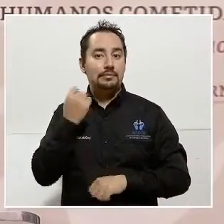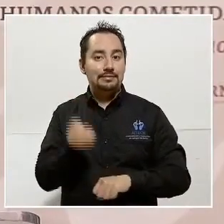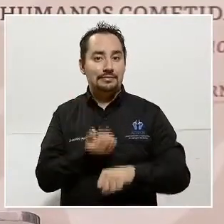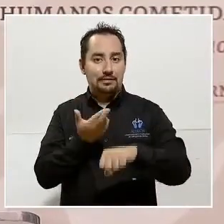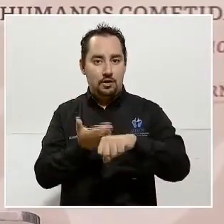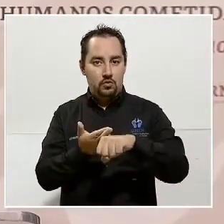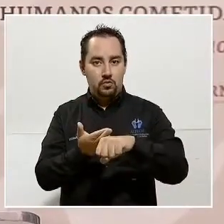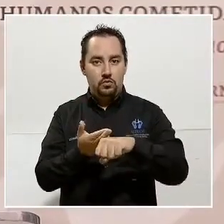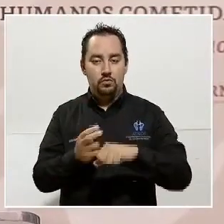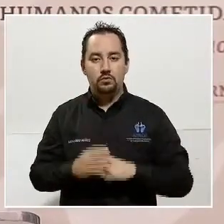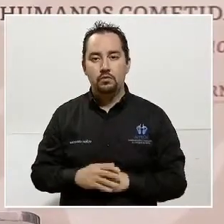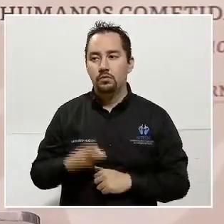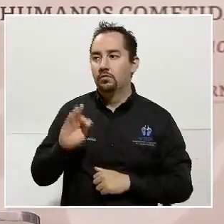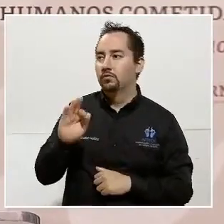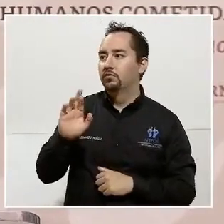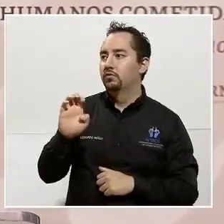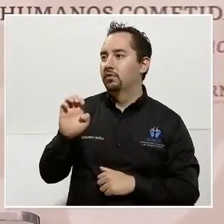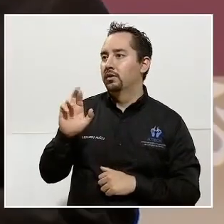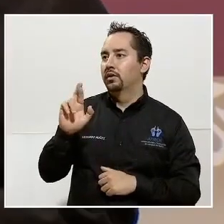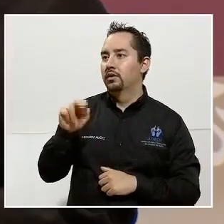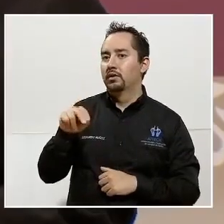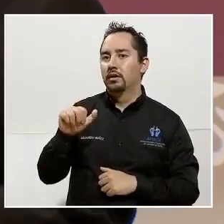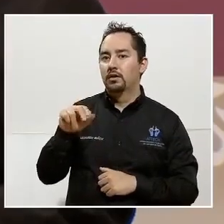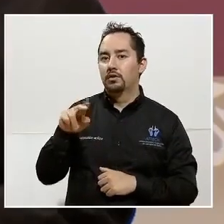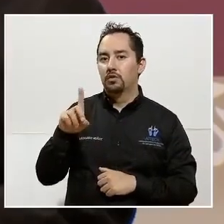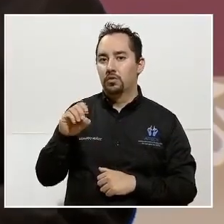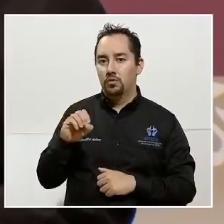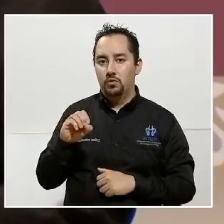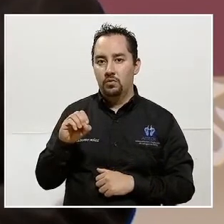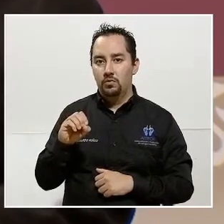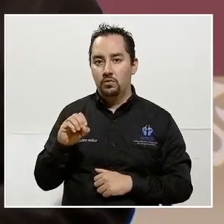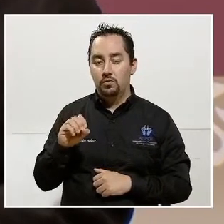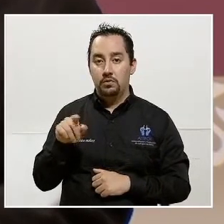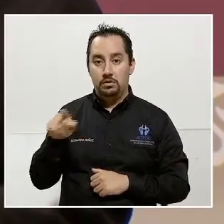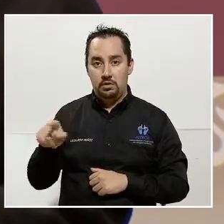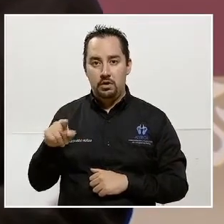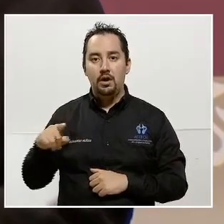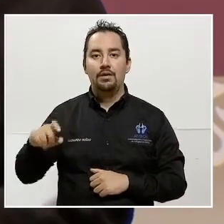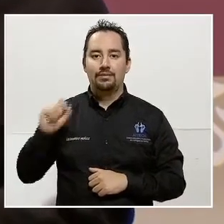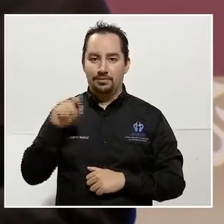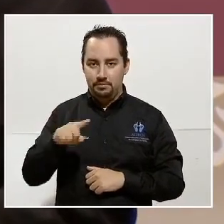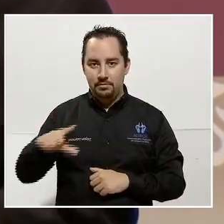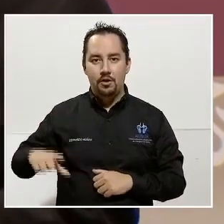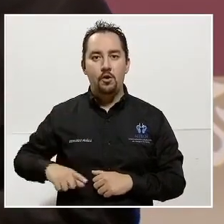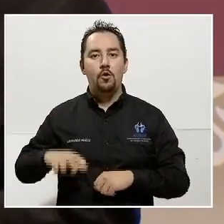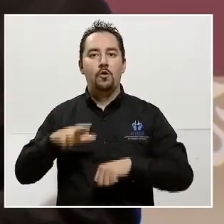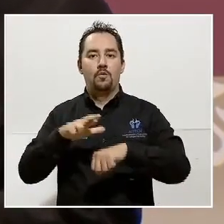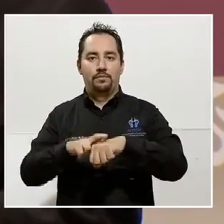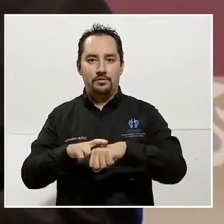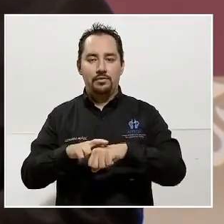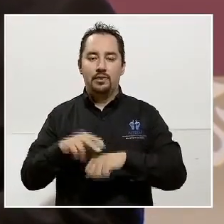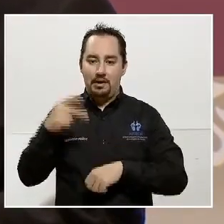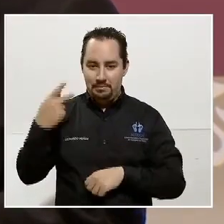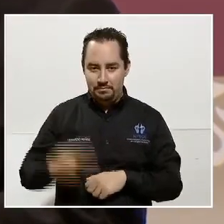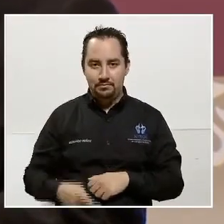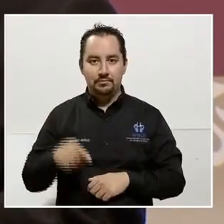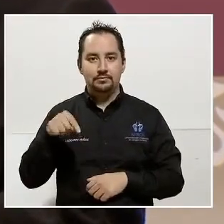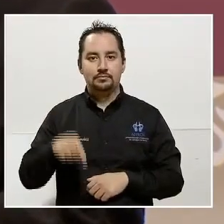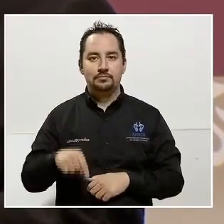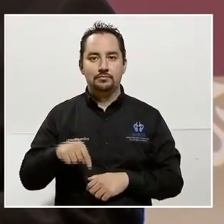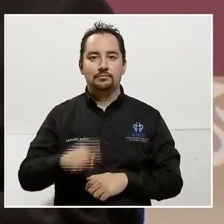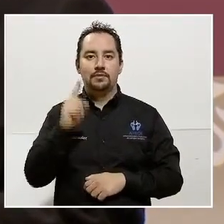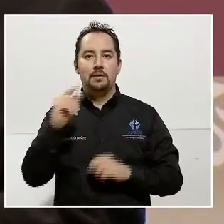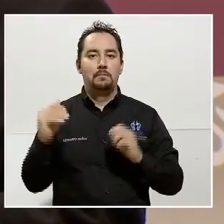particular, Fernando Baeza Meléndez, también gobernó desde este edificio